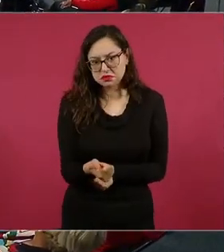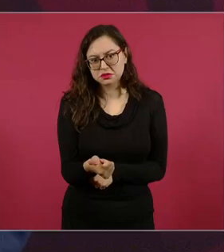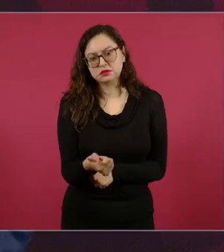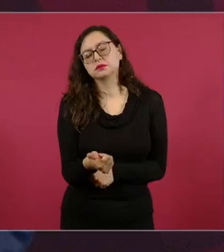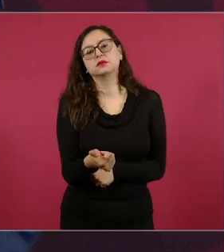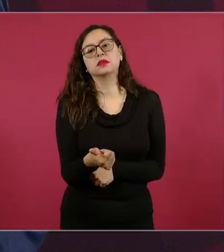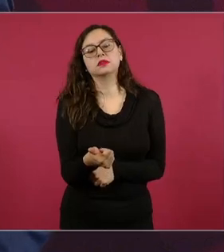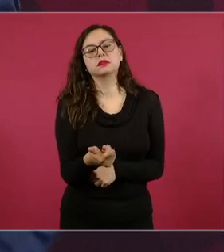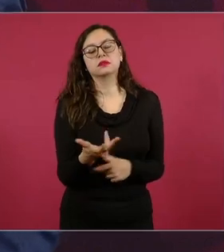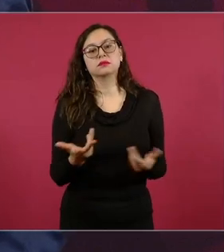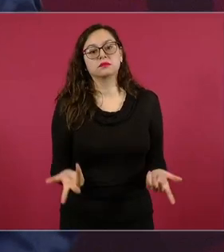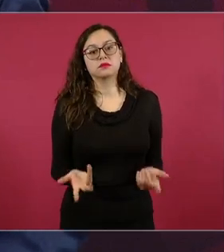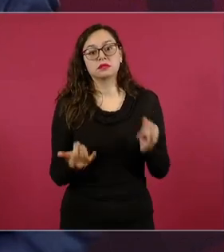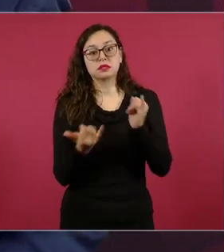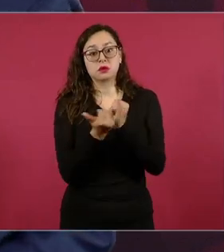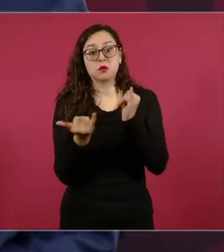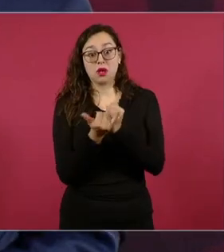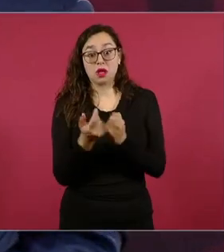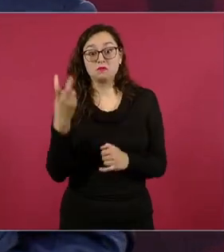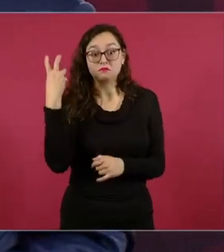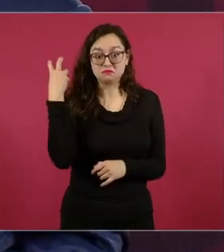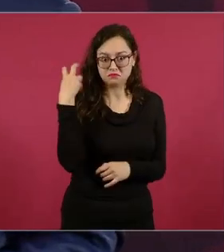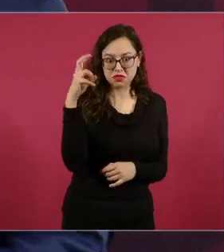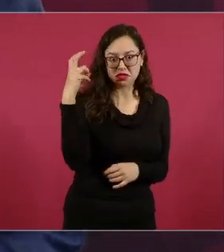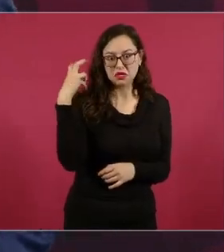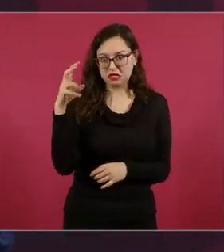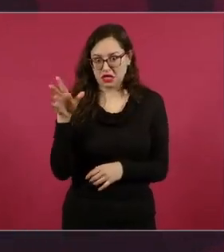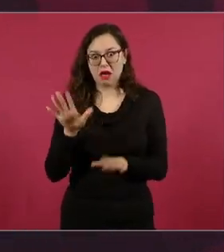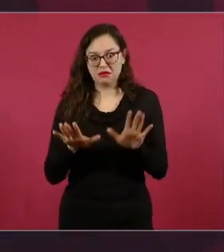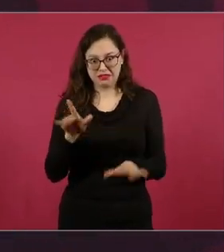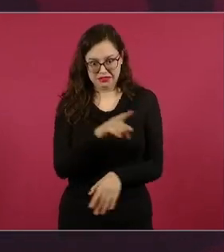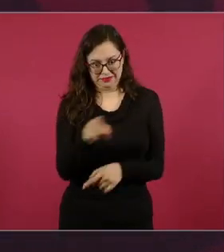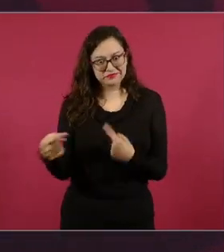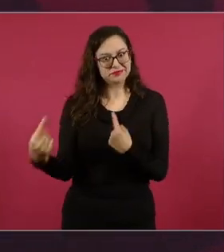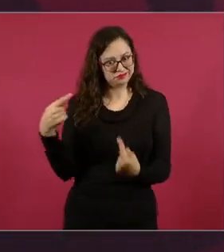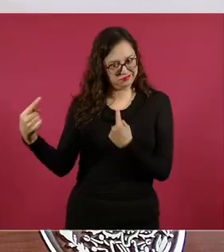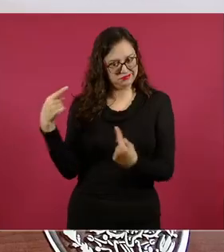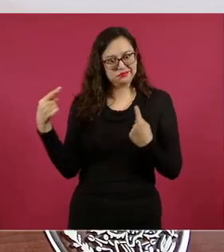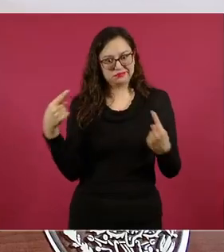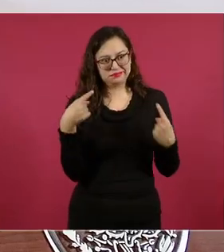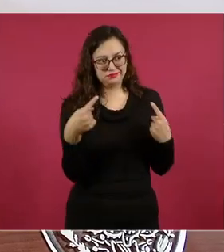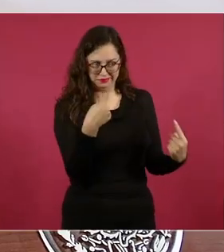en las giras y queriéndome sacar